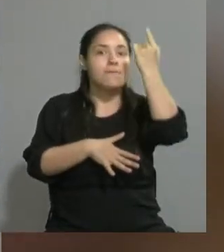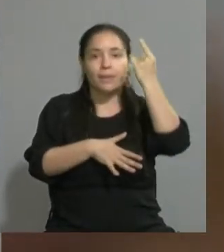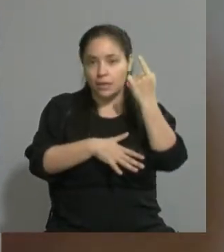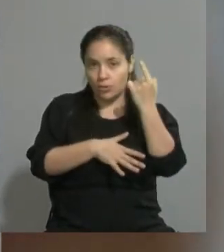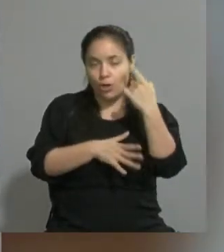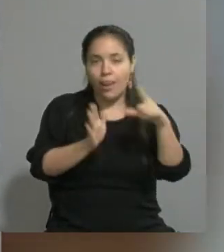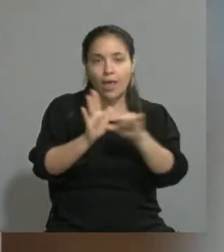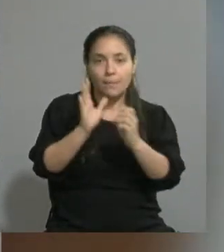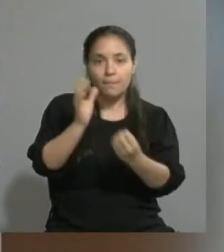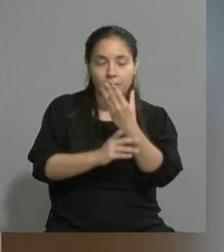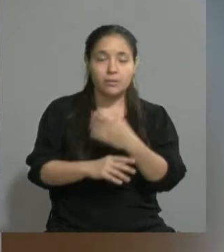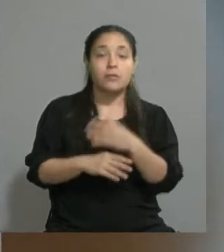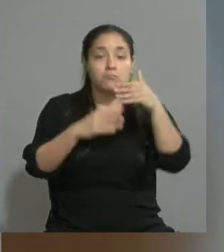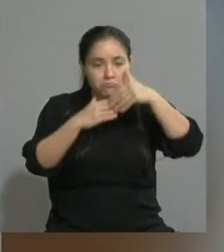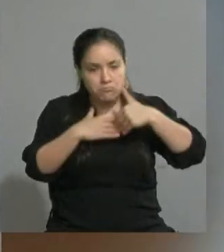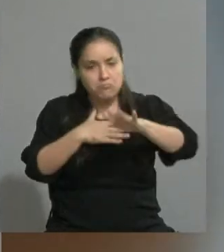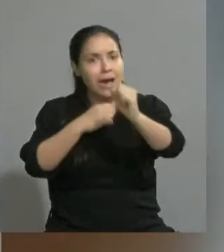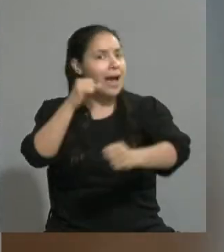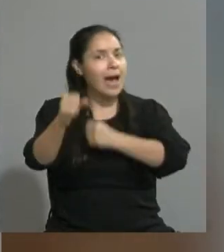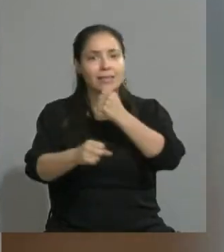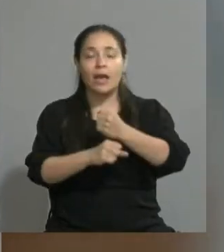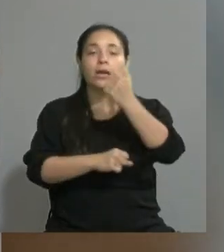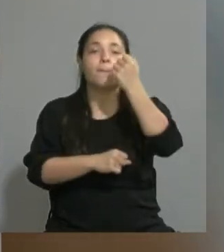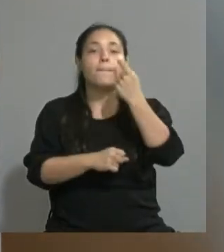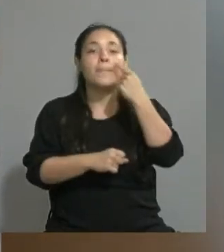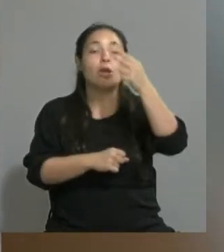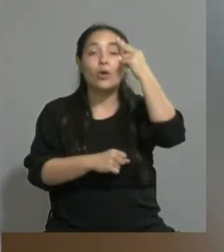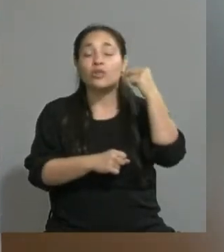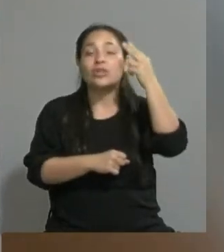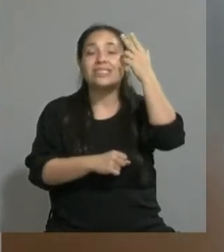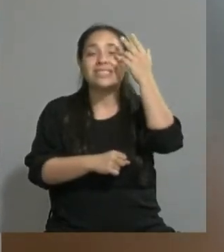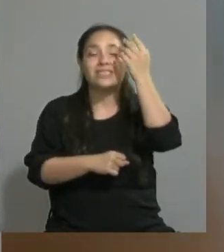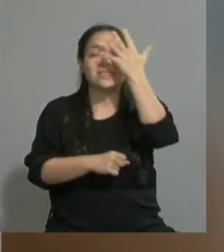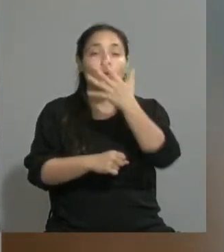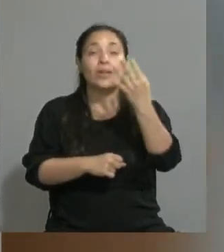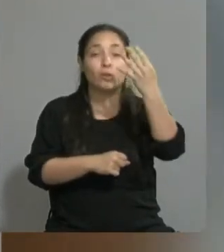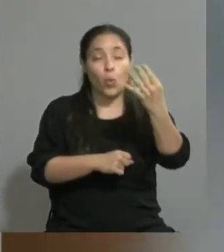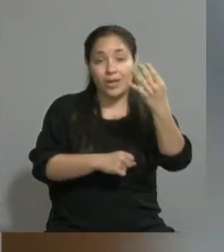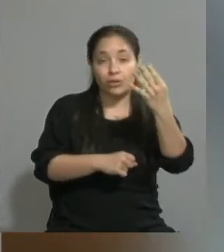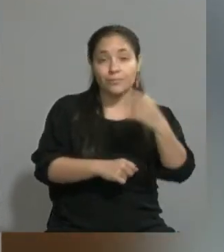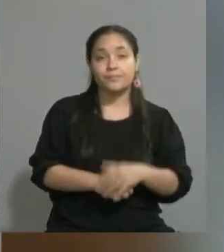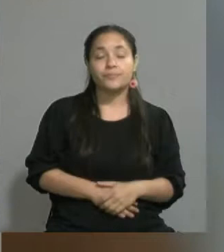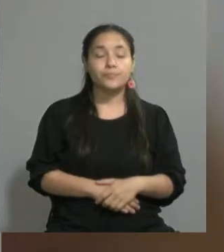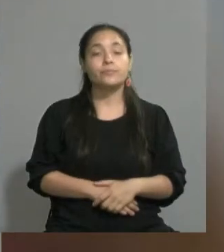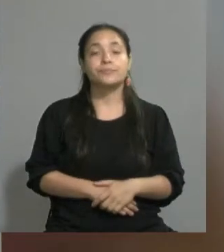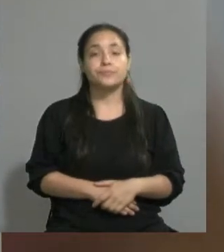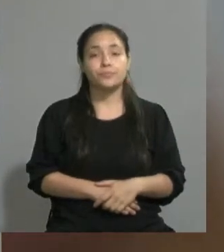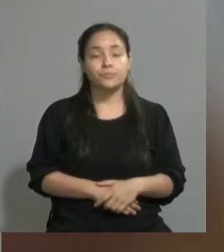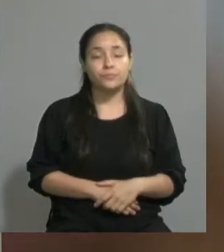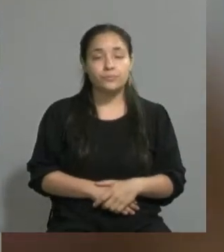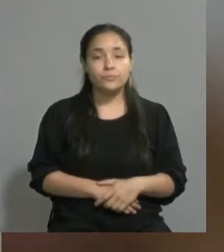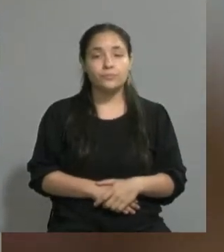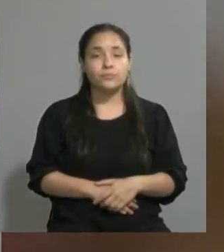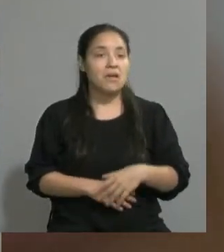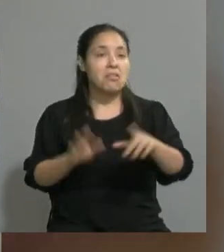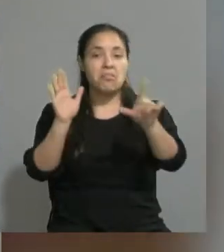en adelante, hasta el 54, es decir, hasta casi la segunda mitad del siglo pasado, no